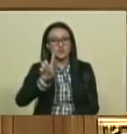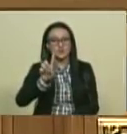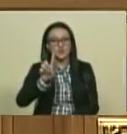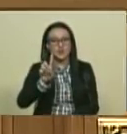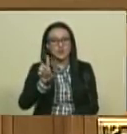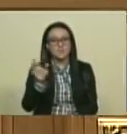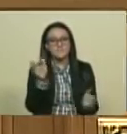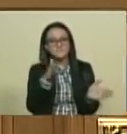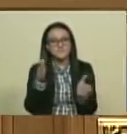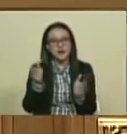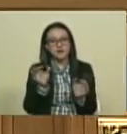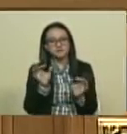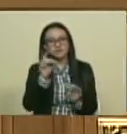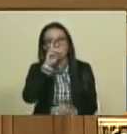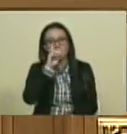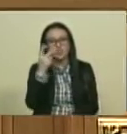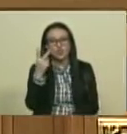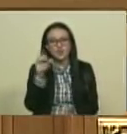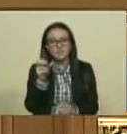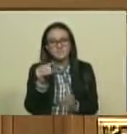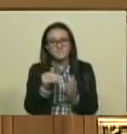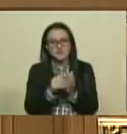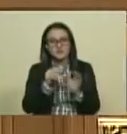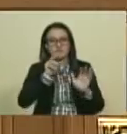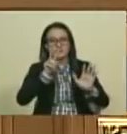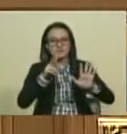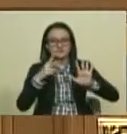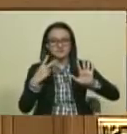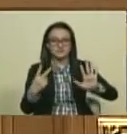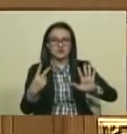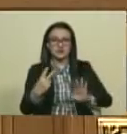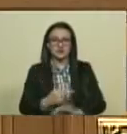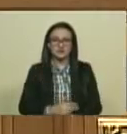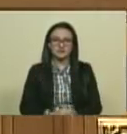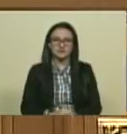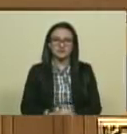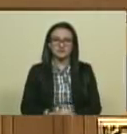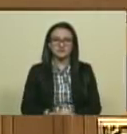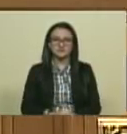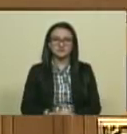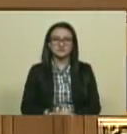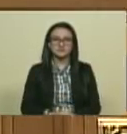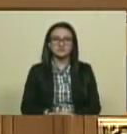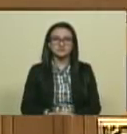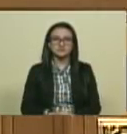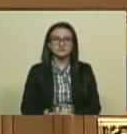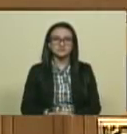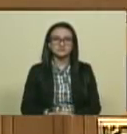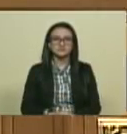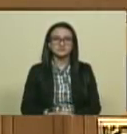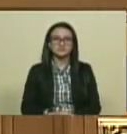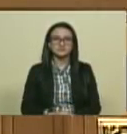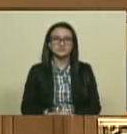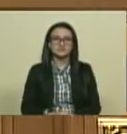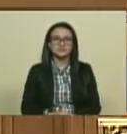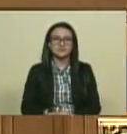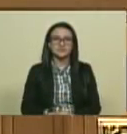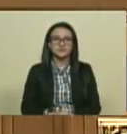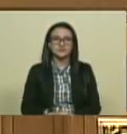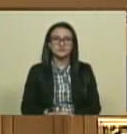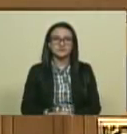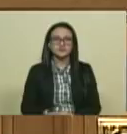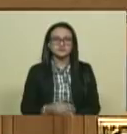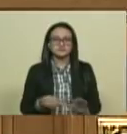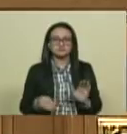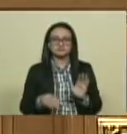2017, en un acto bufo, totalmente írrito, al margen de la Constitución